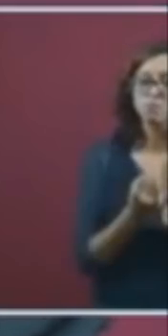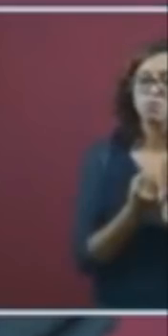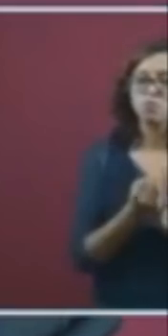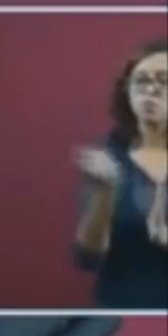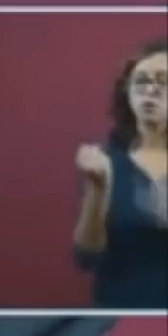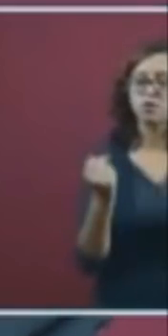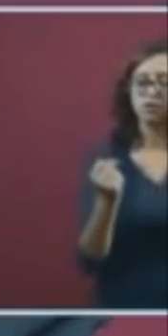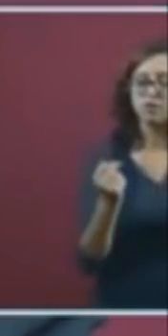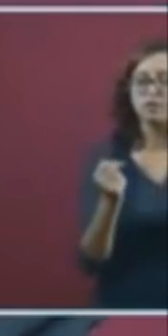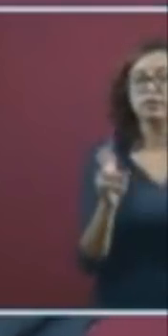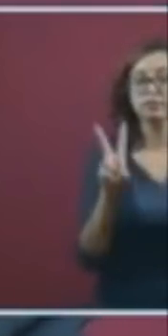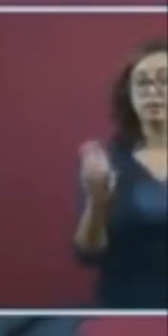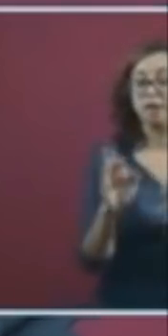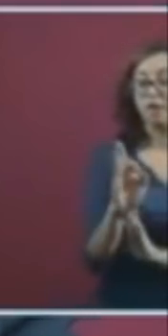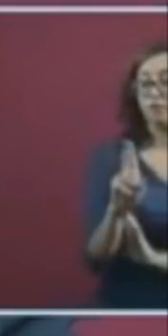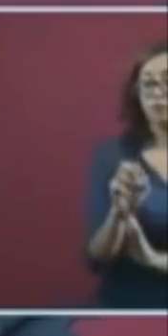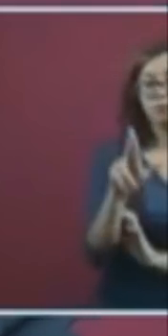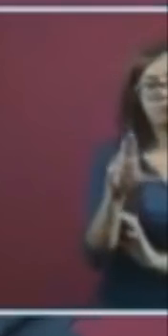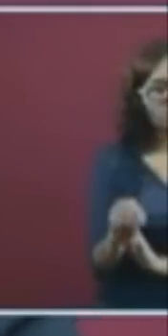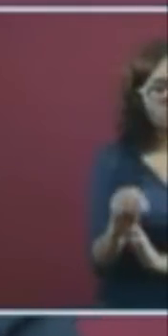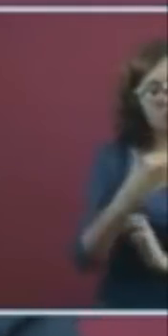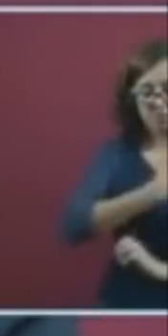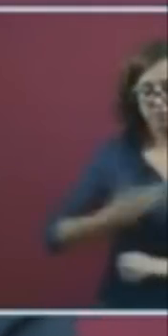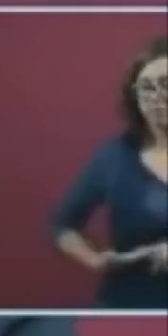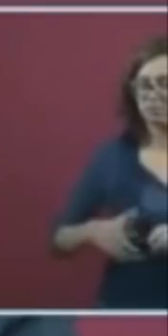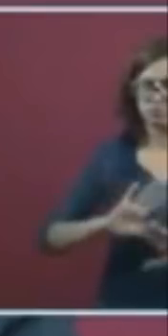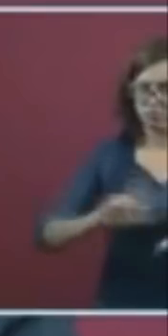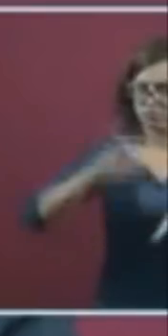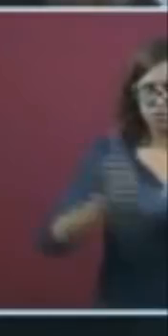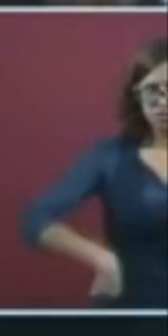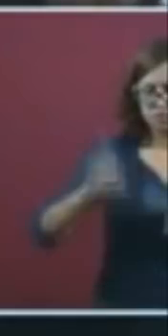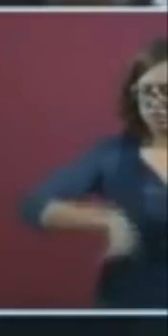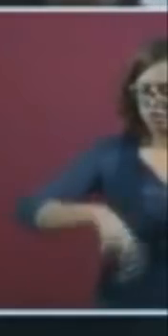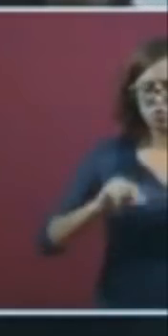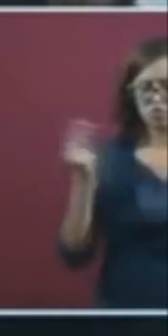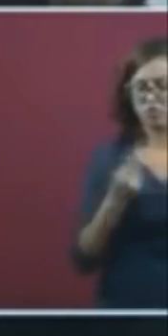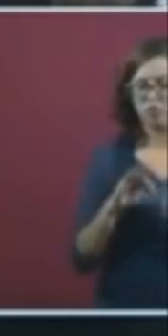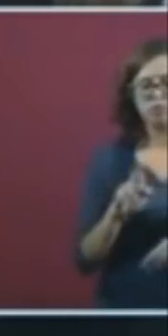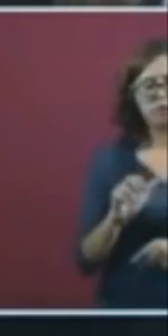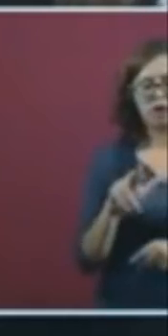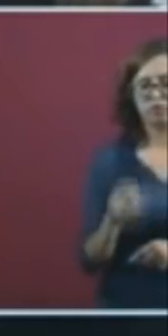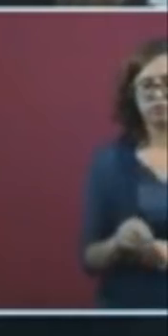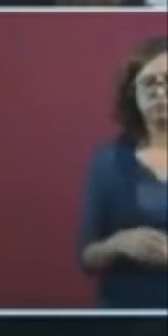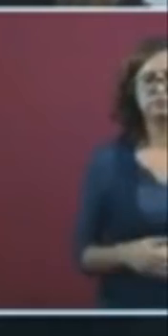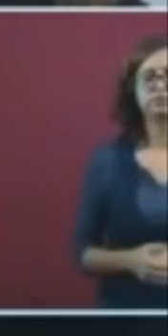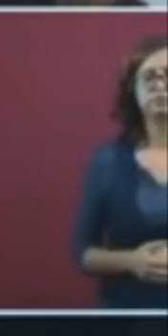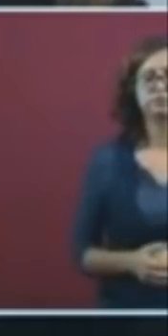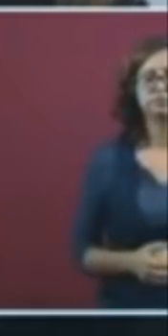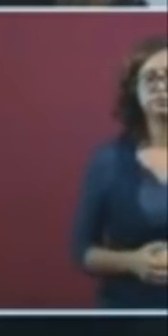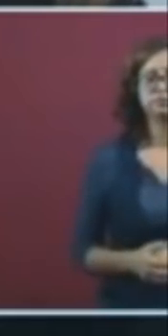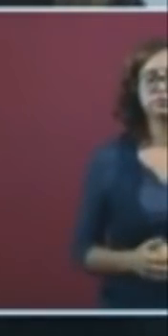puntos, destaca que los sueldos y pensiones están garantizados y que, en este contexto de crisis sanitaria, deja fuera de